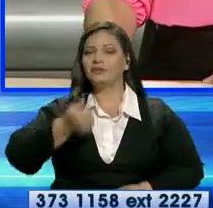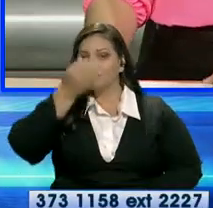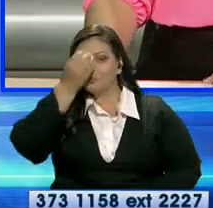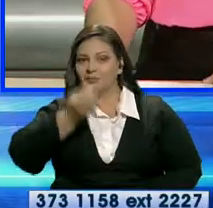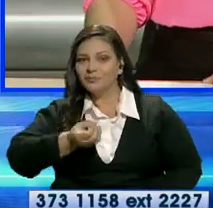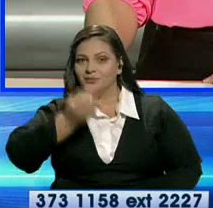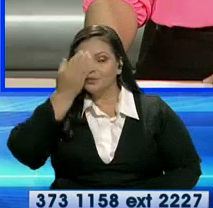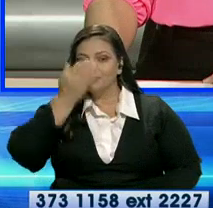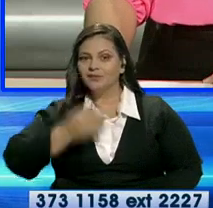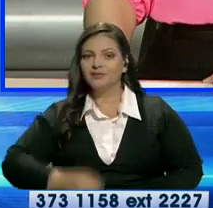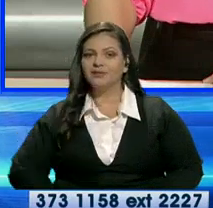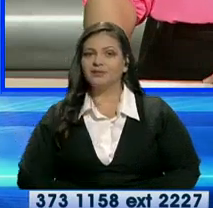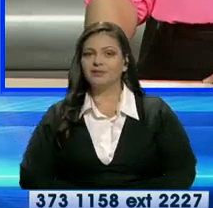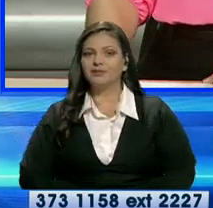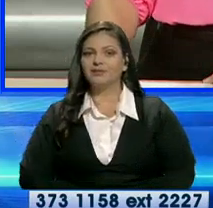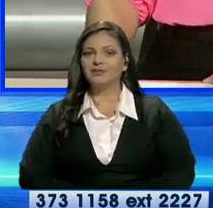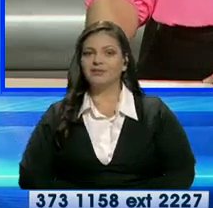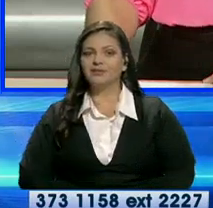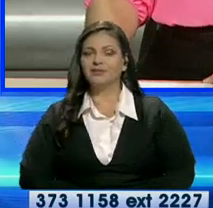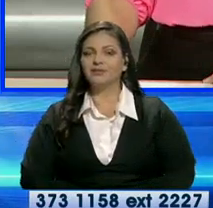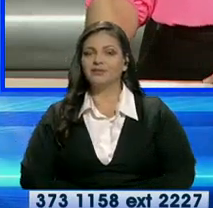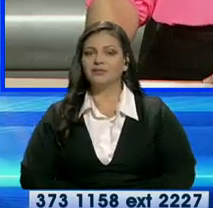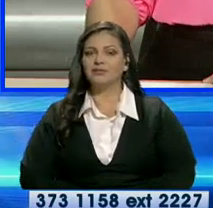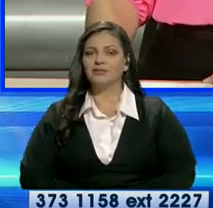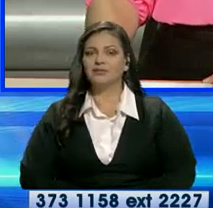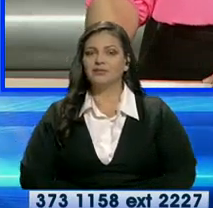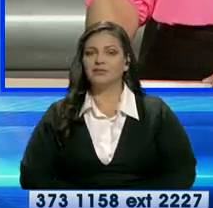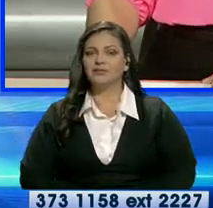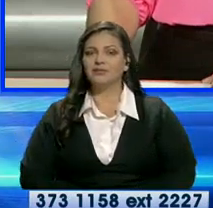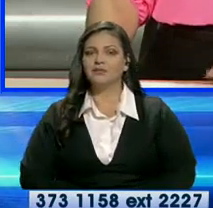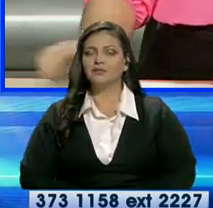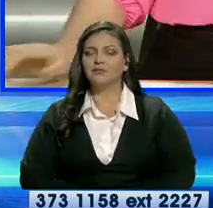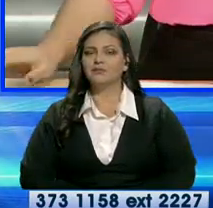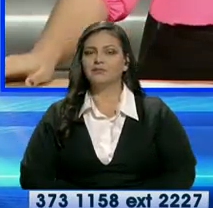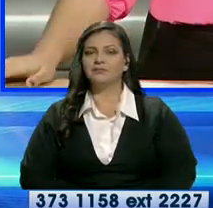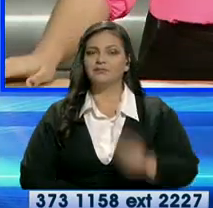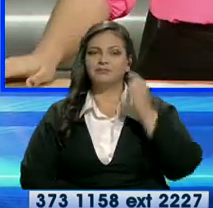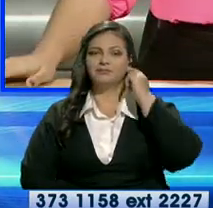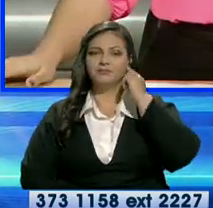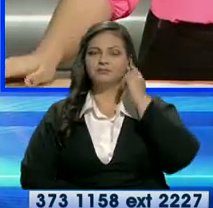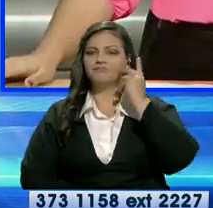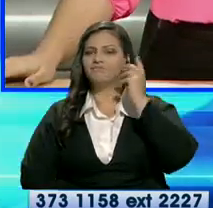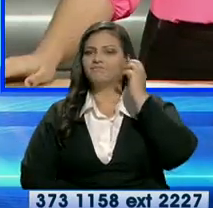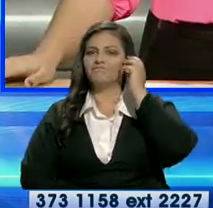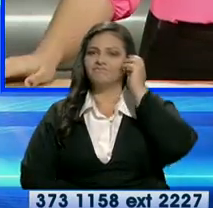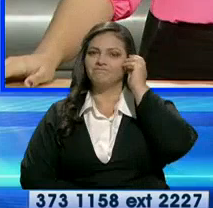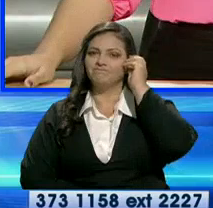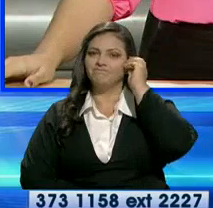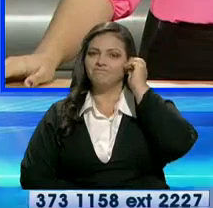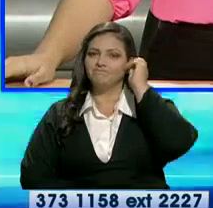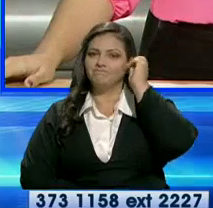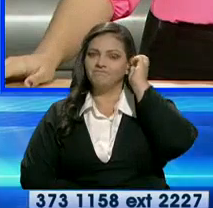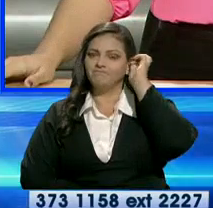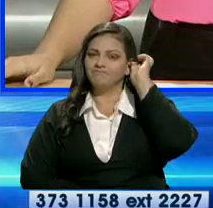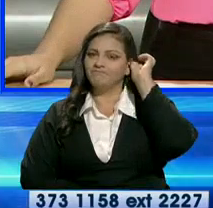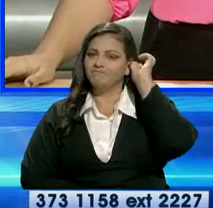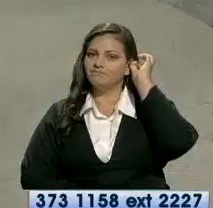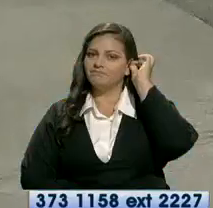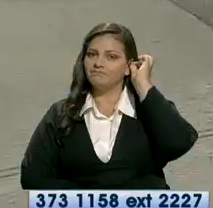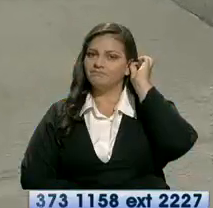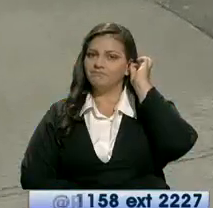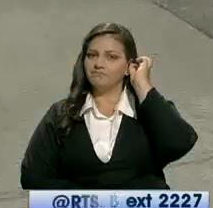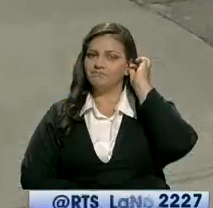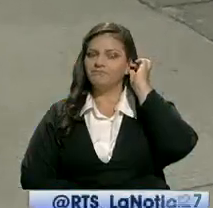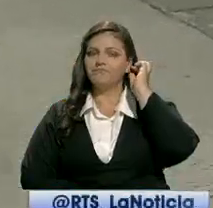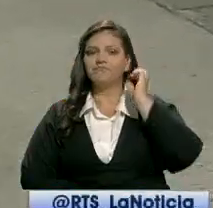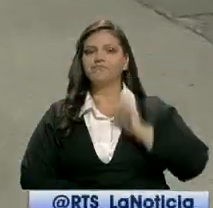Estamos aquí disponibles y listos para entregar los lentes. Aquí ustedes pueden apreciar ya la columna que se encuentran desde muy temprano, como les habíamos